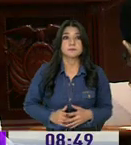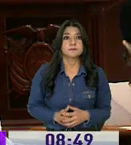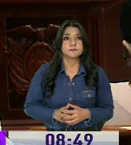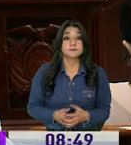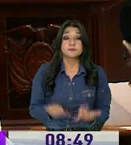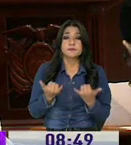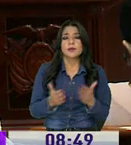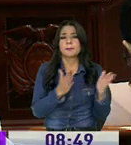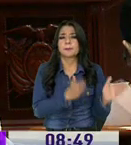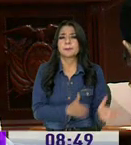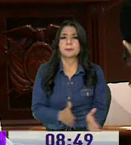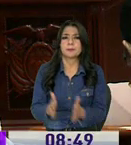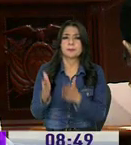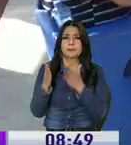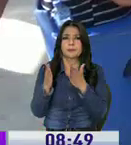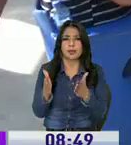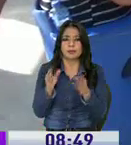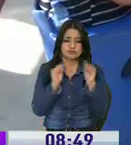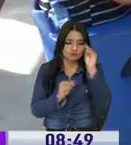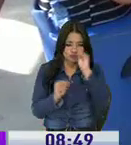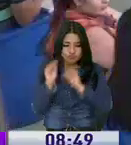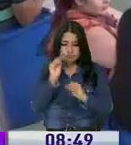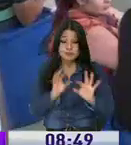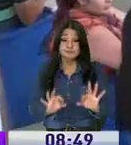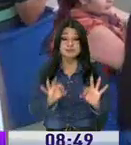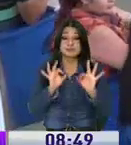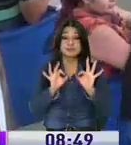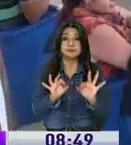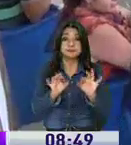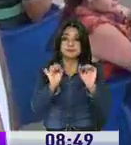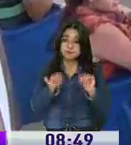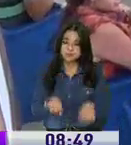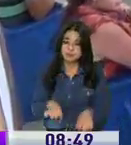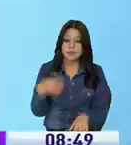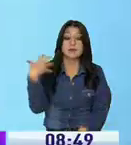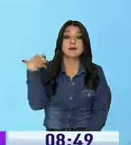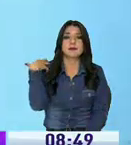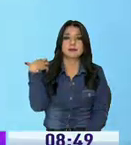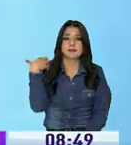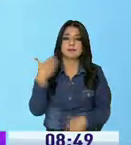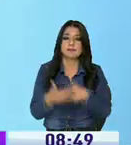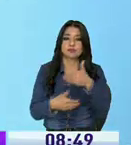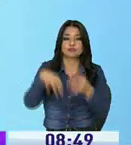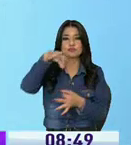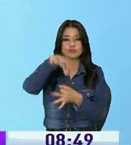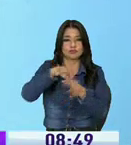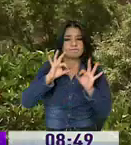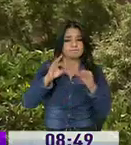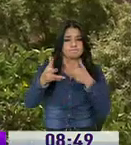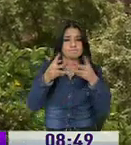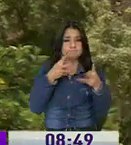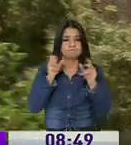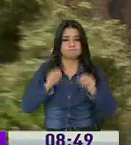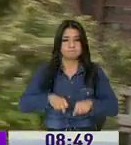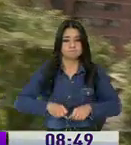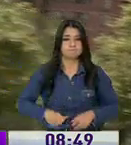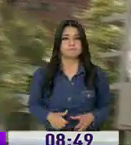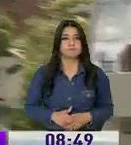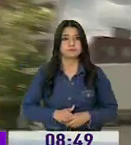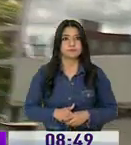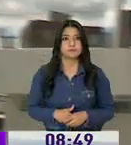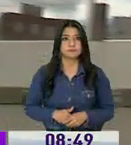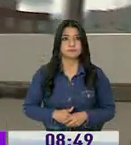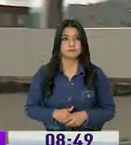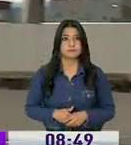pretende, según dicen, es mover las fichas adecuadamente y así poder garantizar un proceso electoral transparente, informó